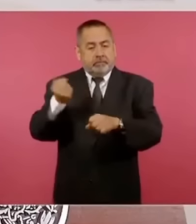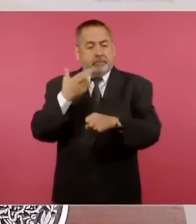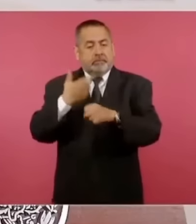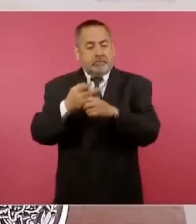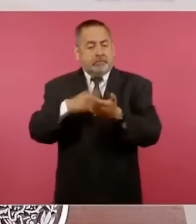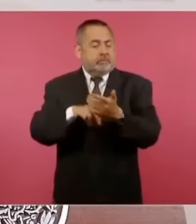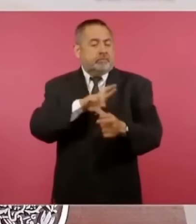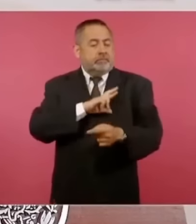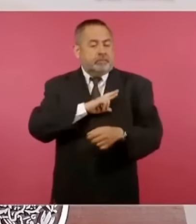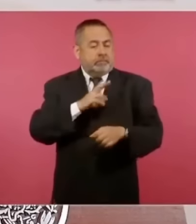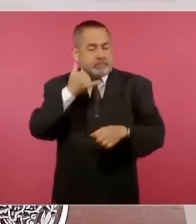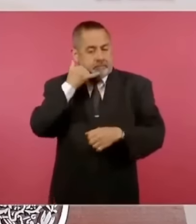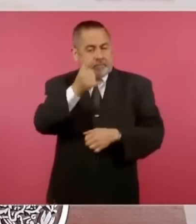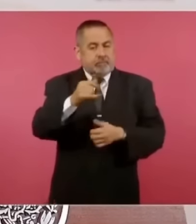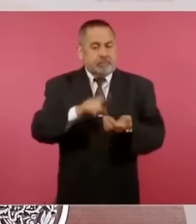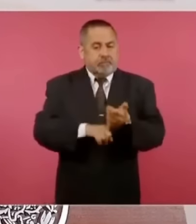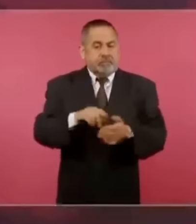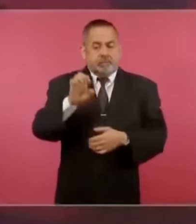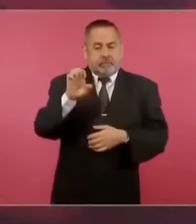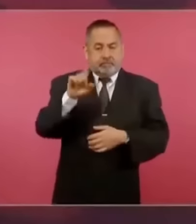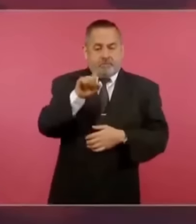particular de Zedillo,